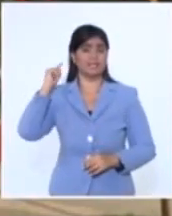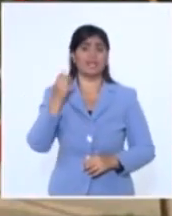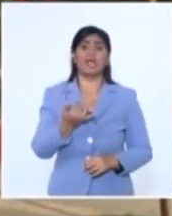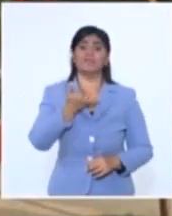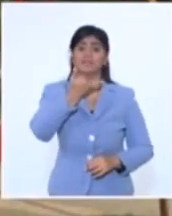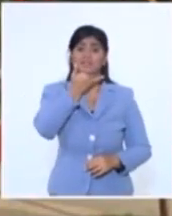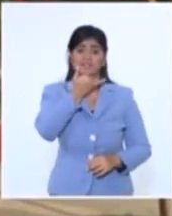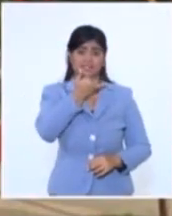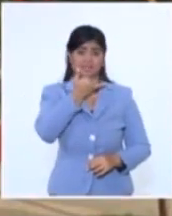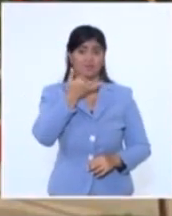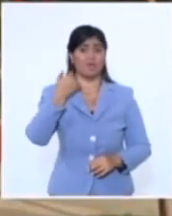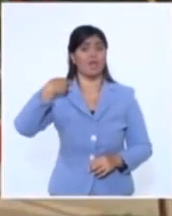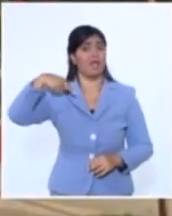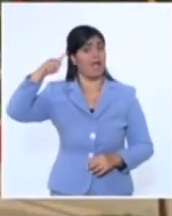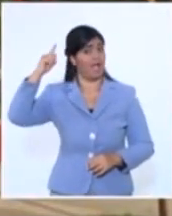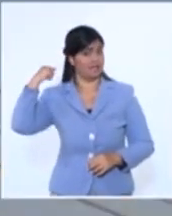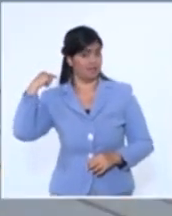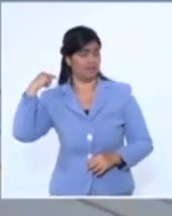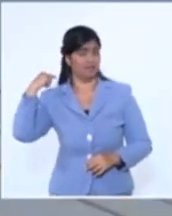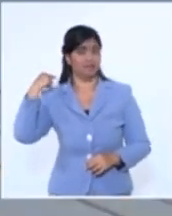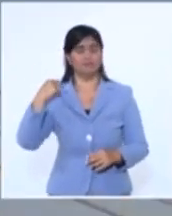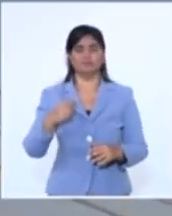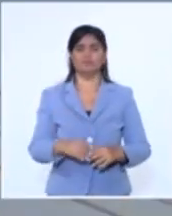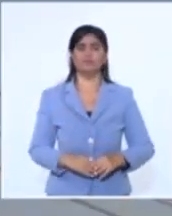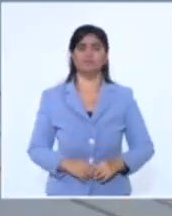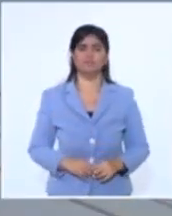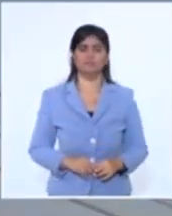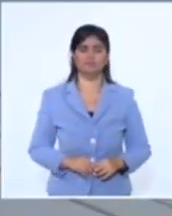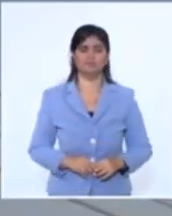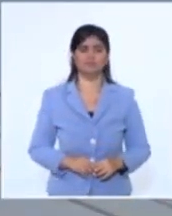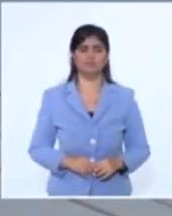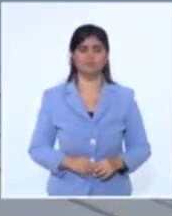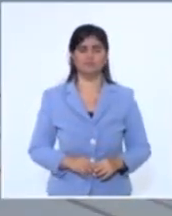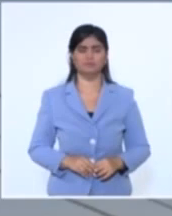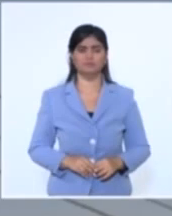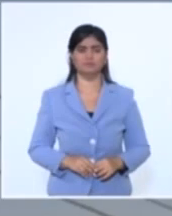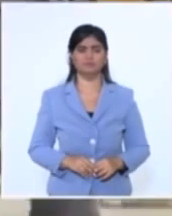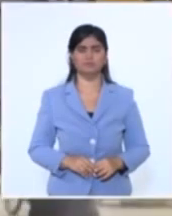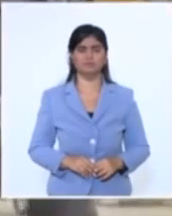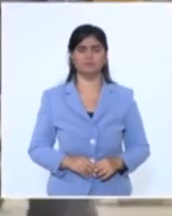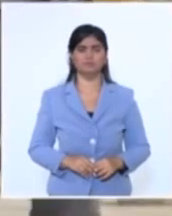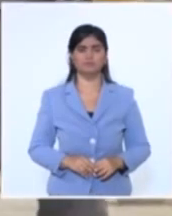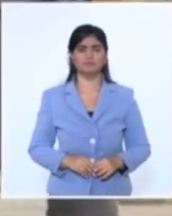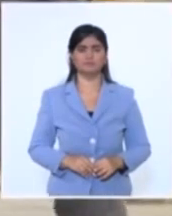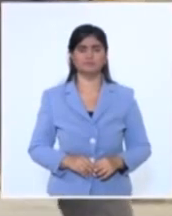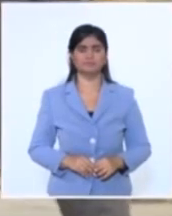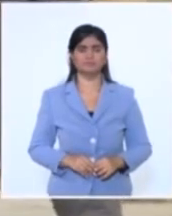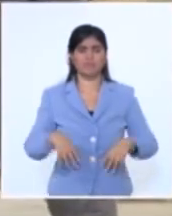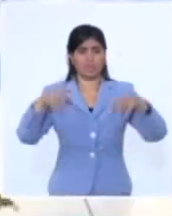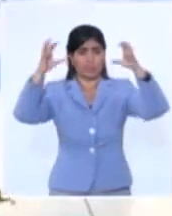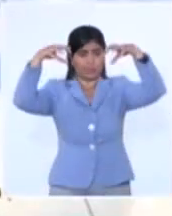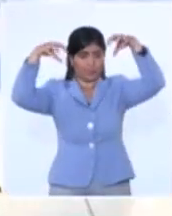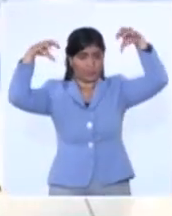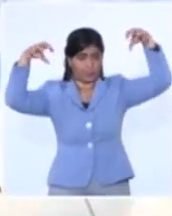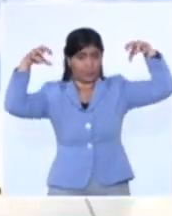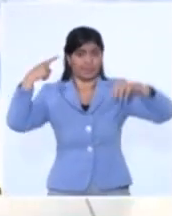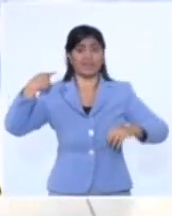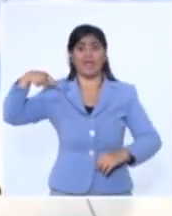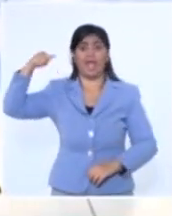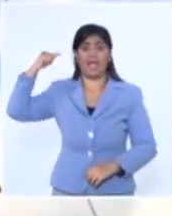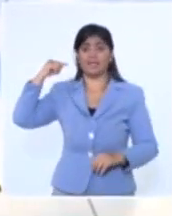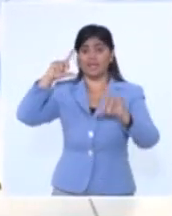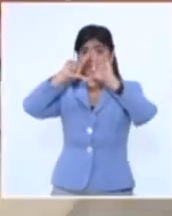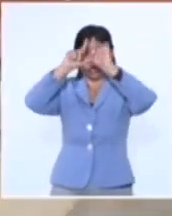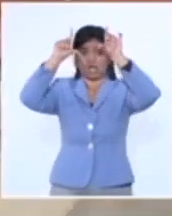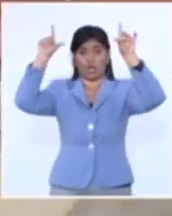de capacidad de generación, pero sí por el tema de las lluvias. En prácticamente una parte importante del país ocurrieron lluvias con un nivel de viento y eso provoca de